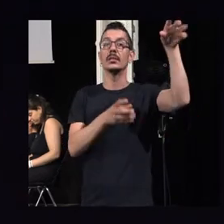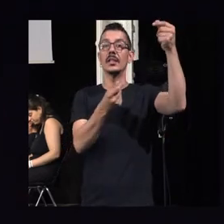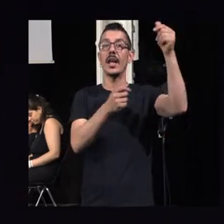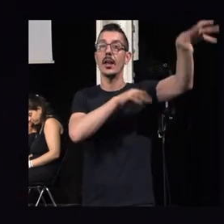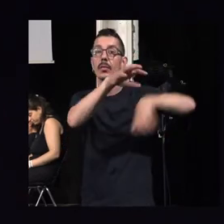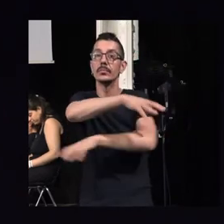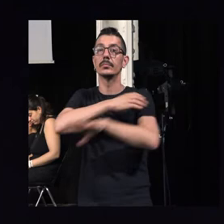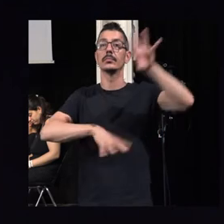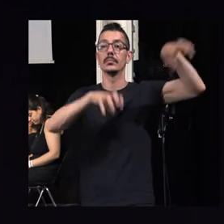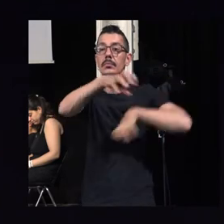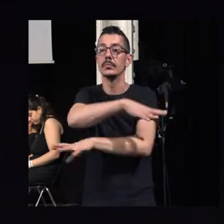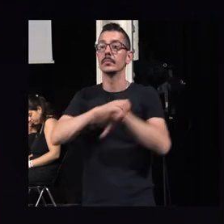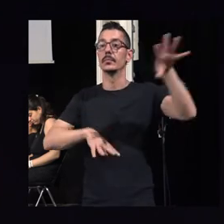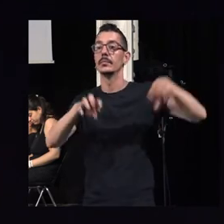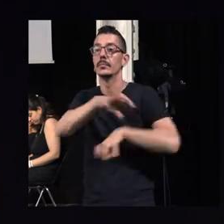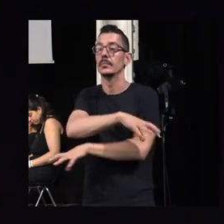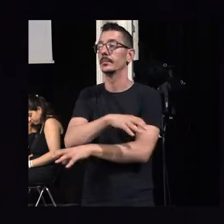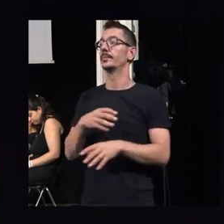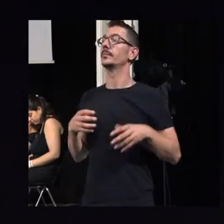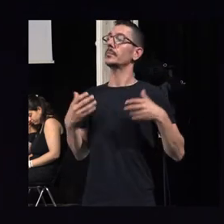de ahora recientemente que también